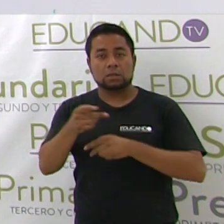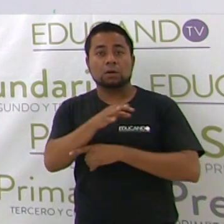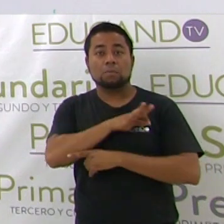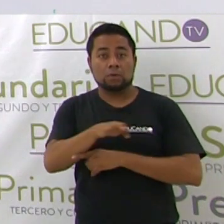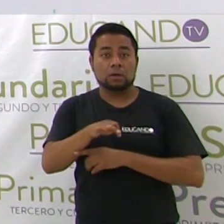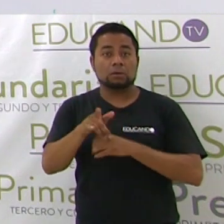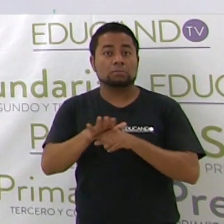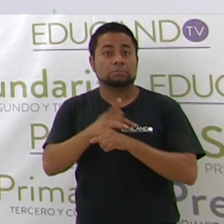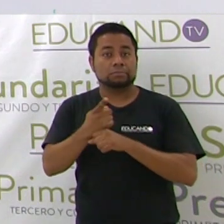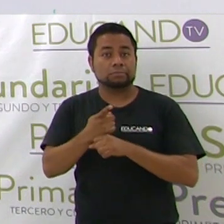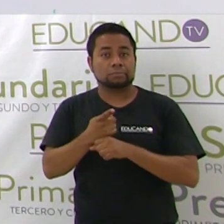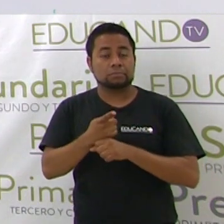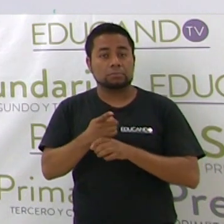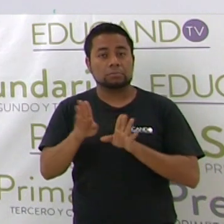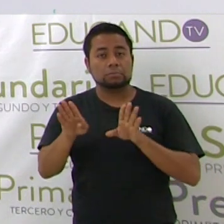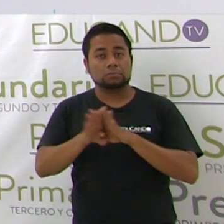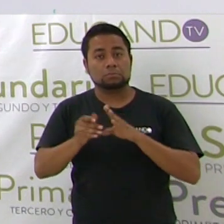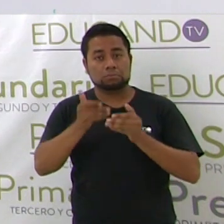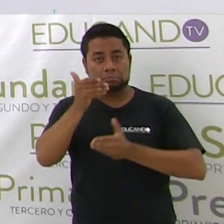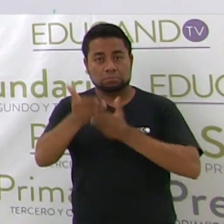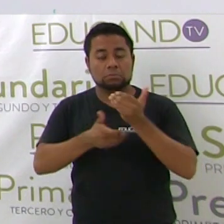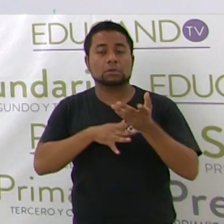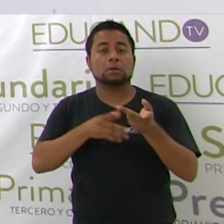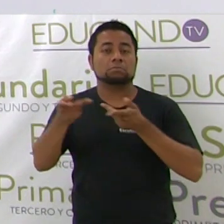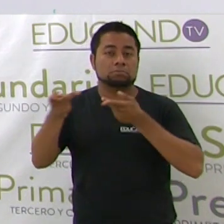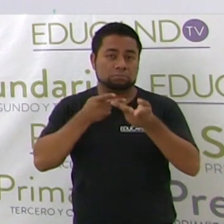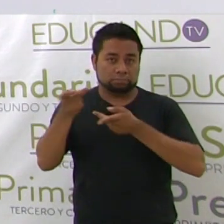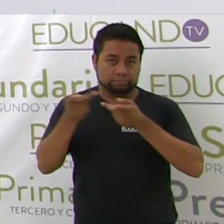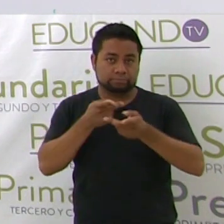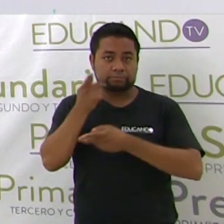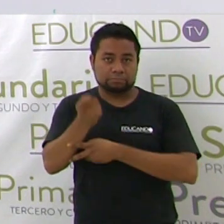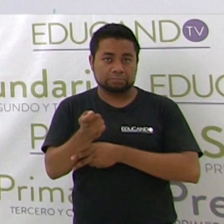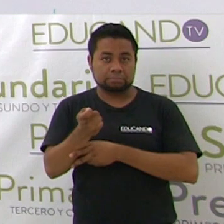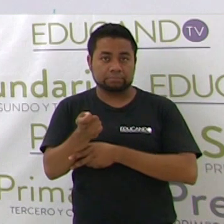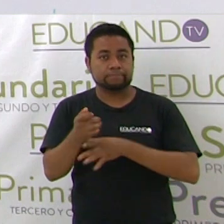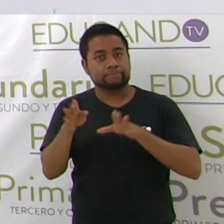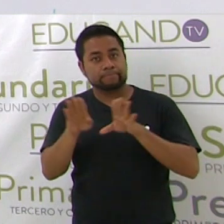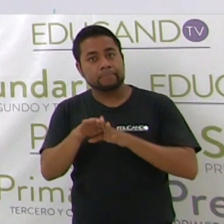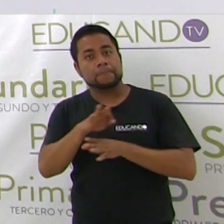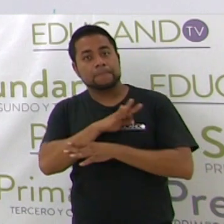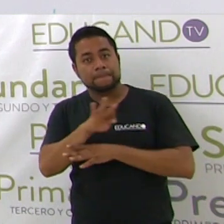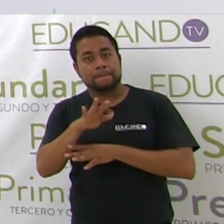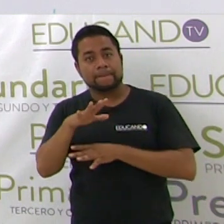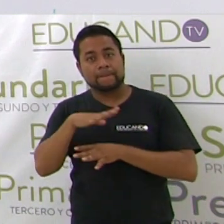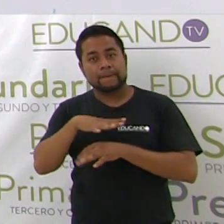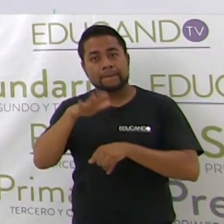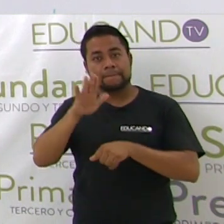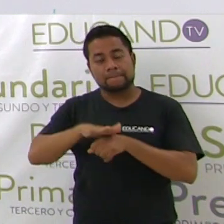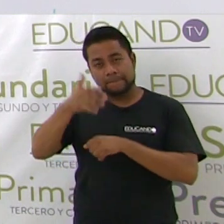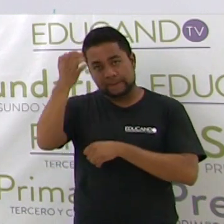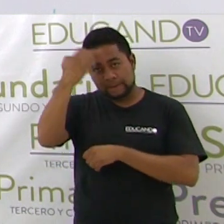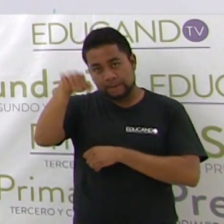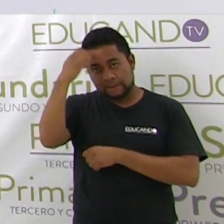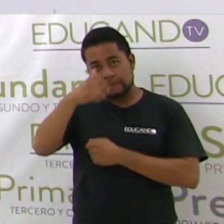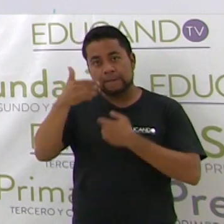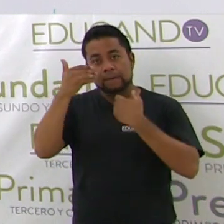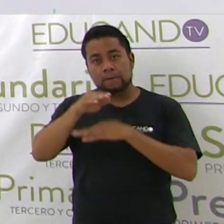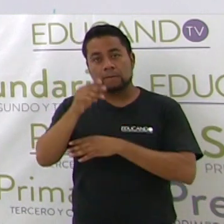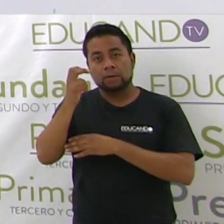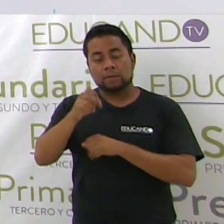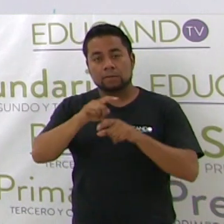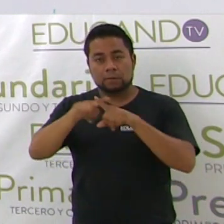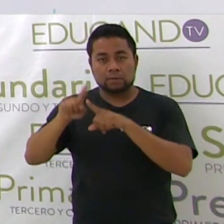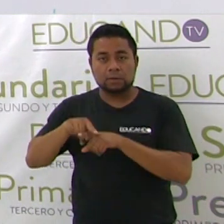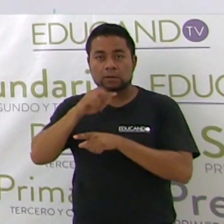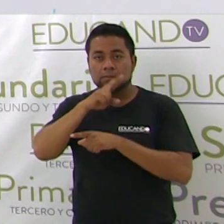porque conforme nosotros vamos practicando, vamos como tomando más experiencia y haciendo mejor